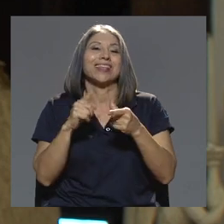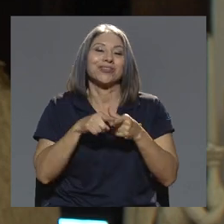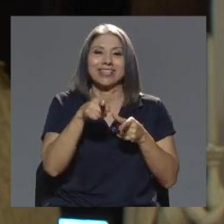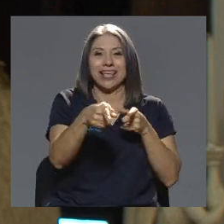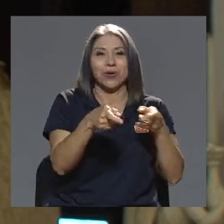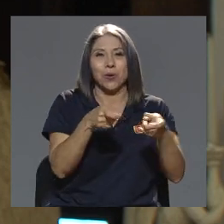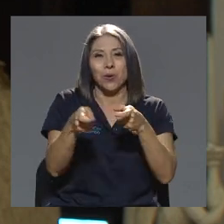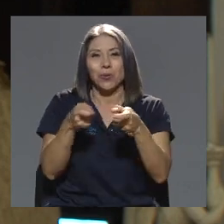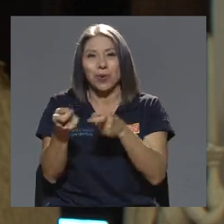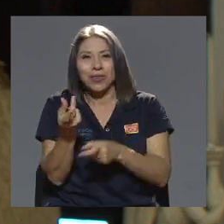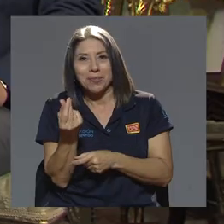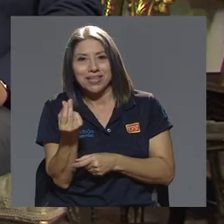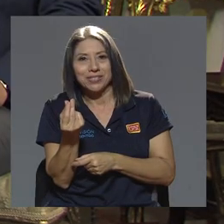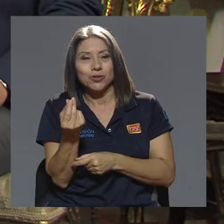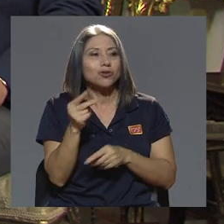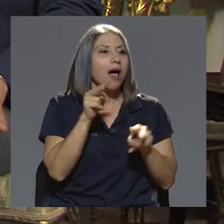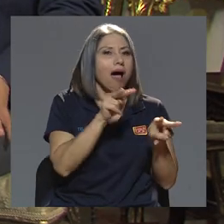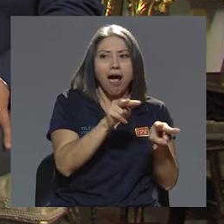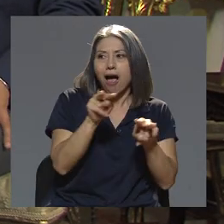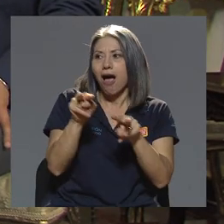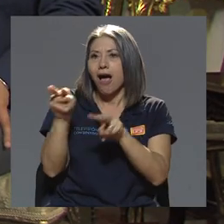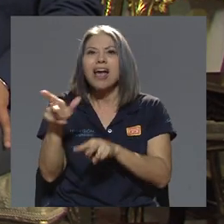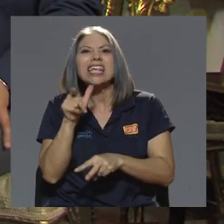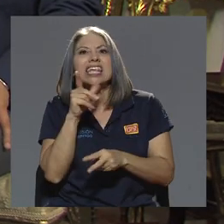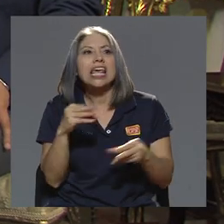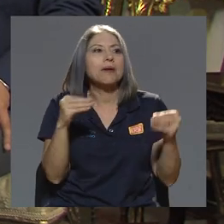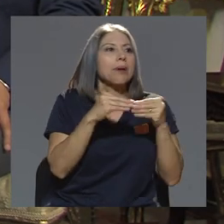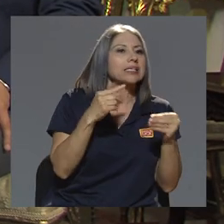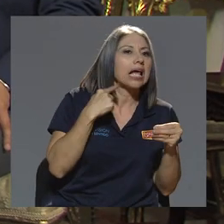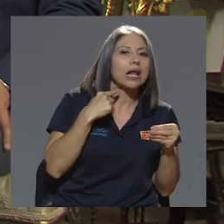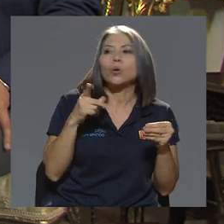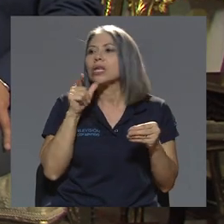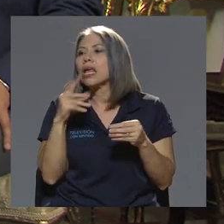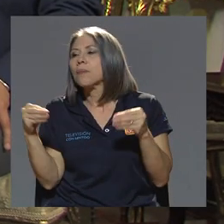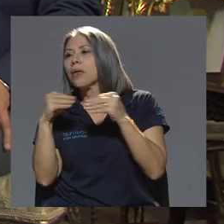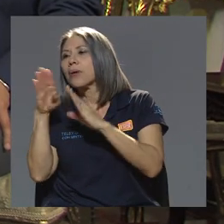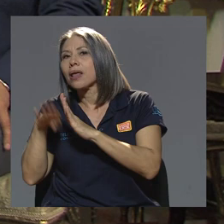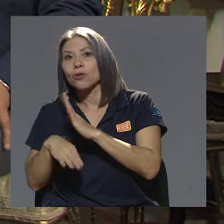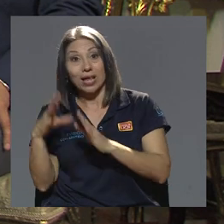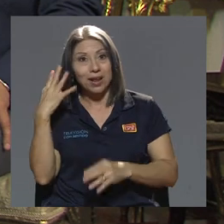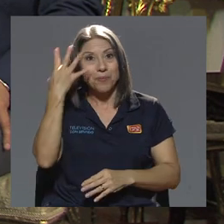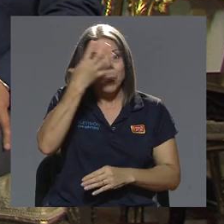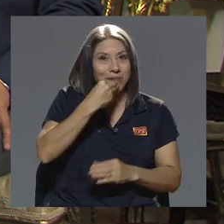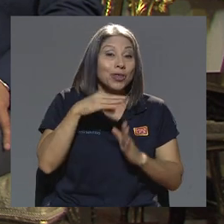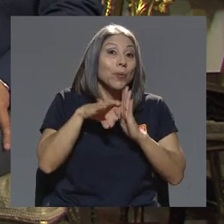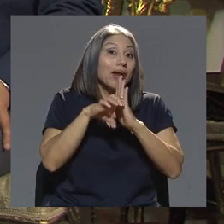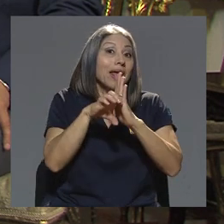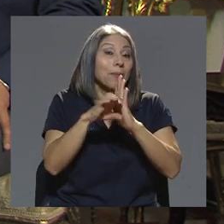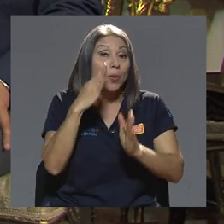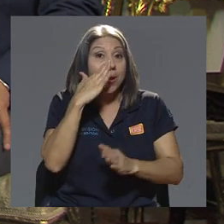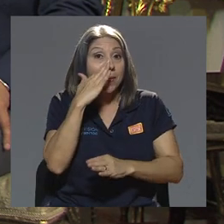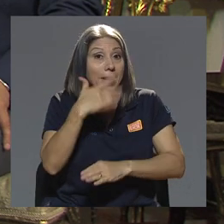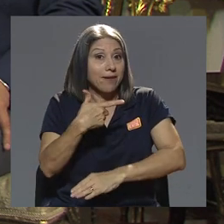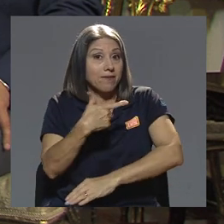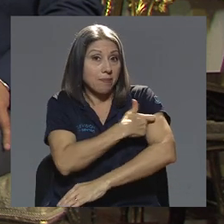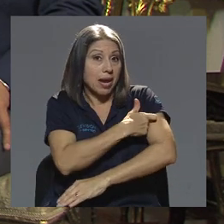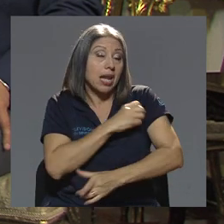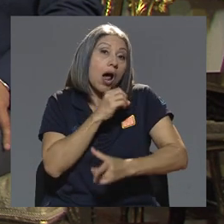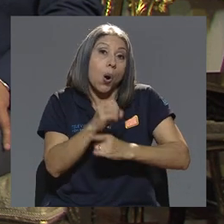menos? Era muy lindo porque además, si la madre era enfermera o tenía que trabajar turnos en la